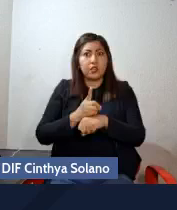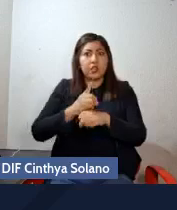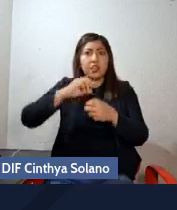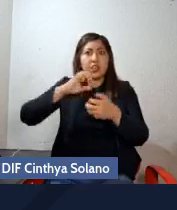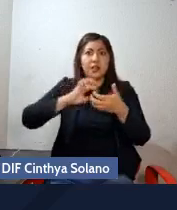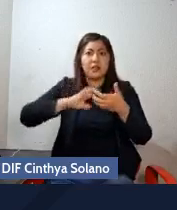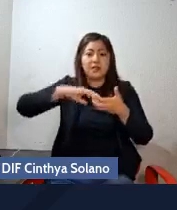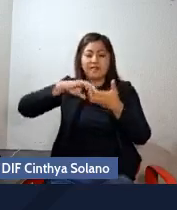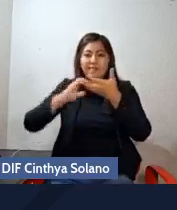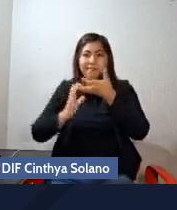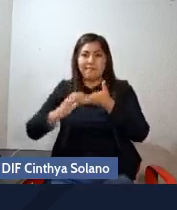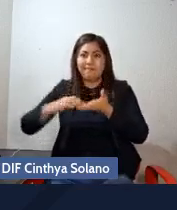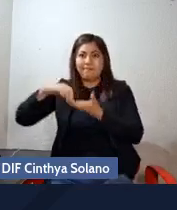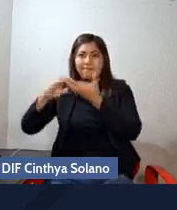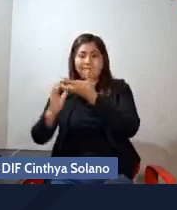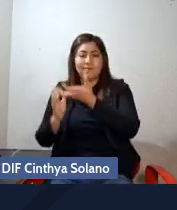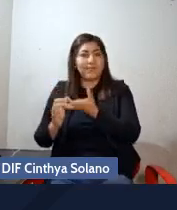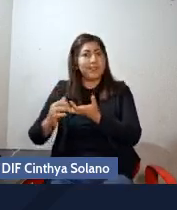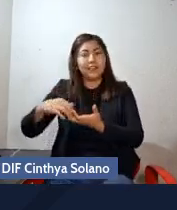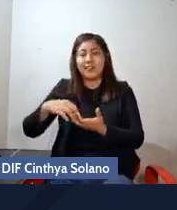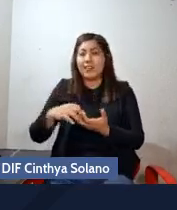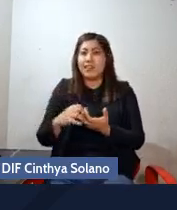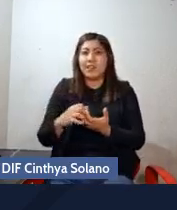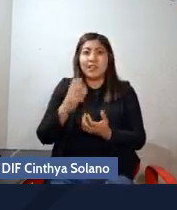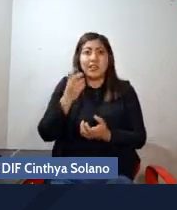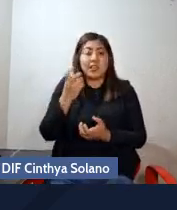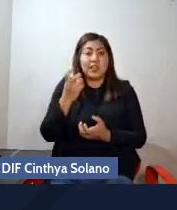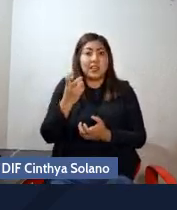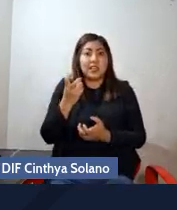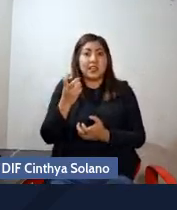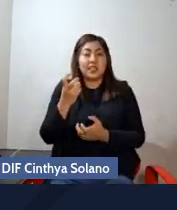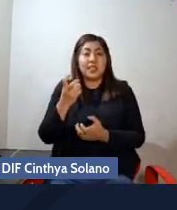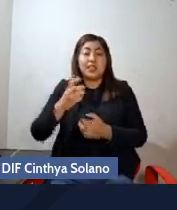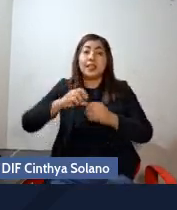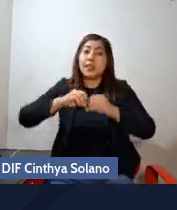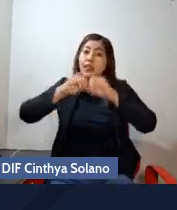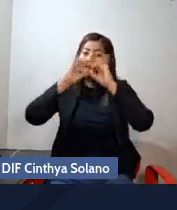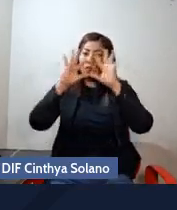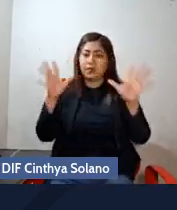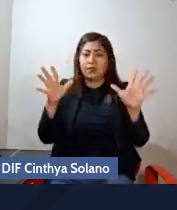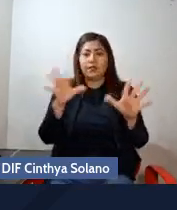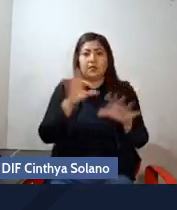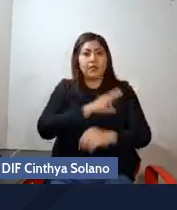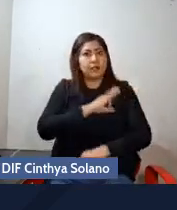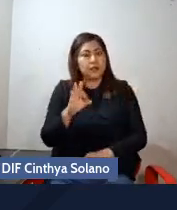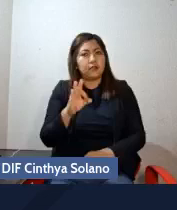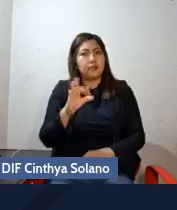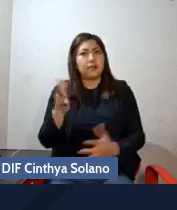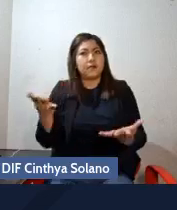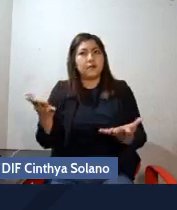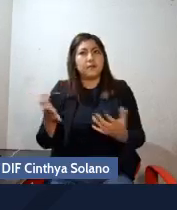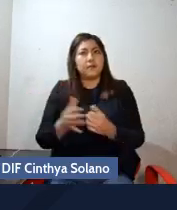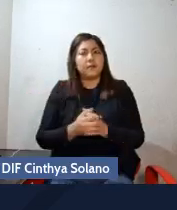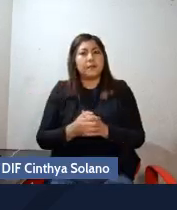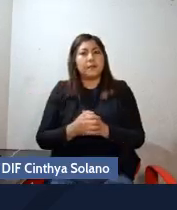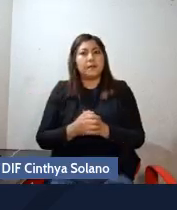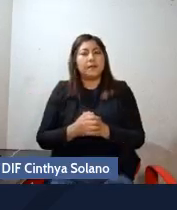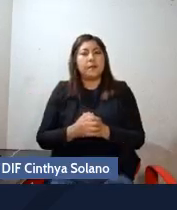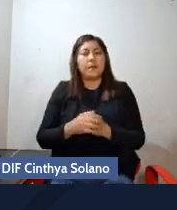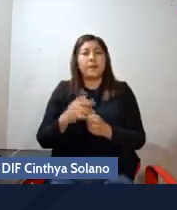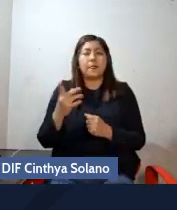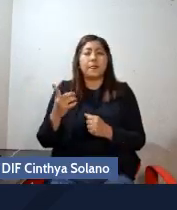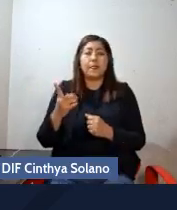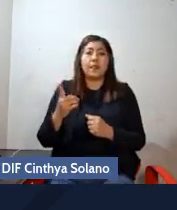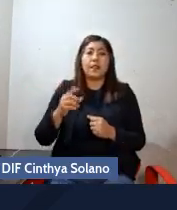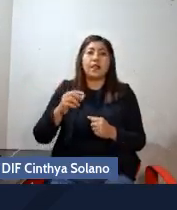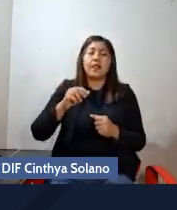no son correctas. En ese orden de ideas, Vicky, independientemente, tenemos que ver artículo por artículo o delito por delito